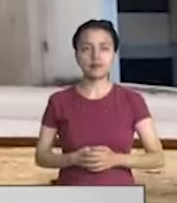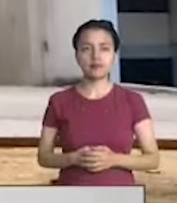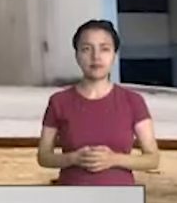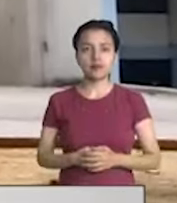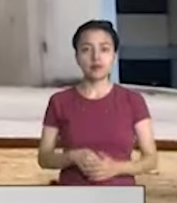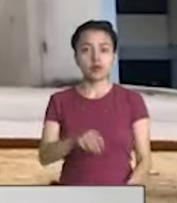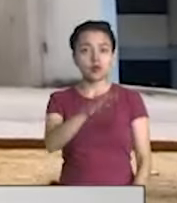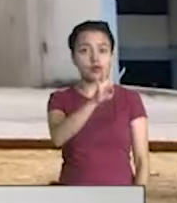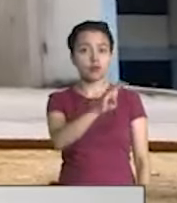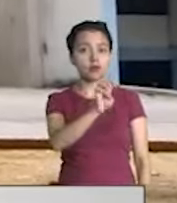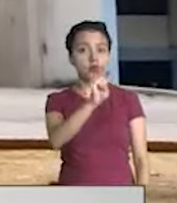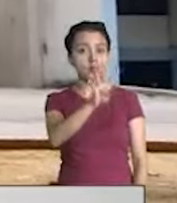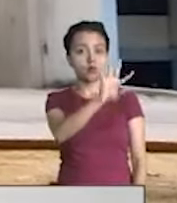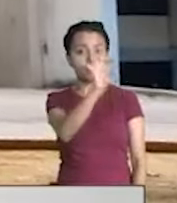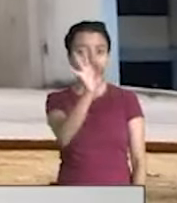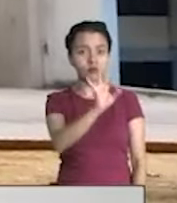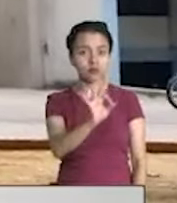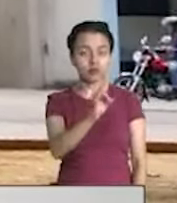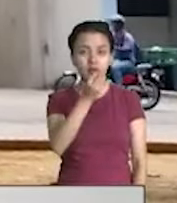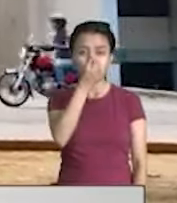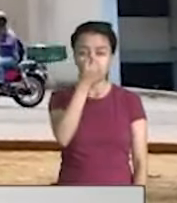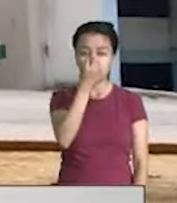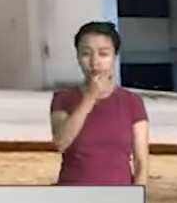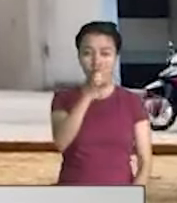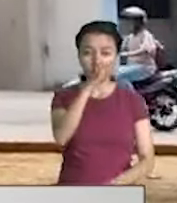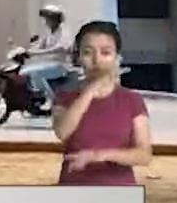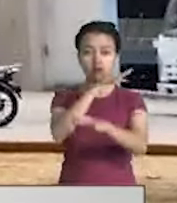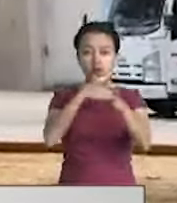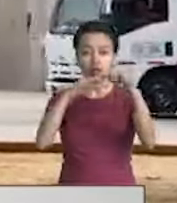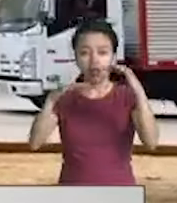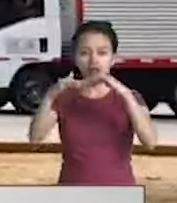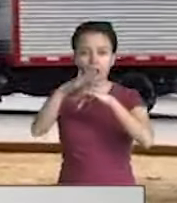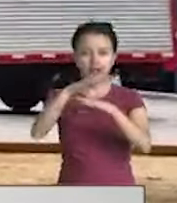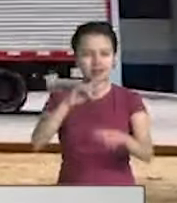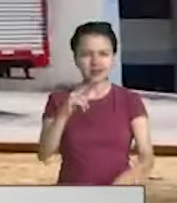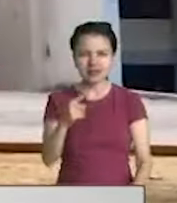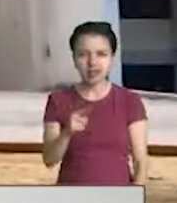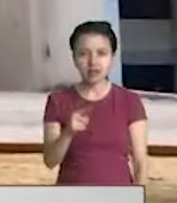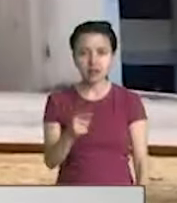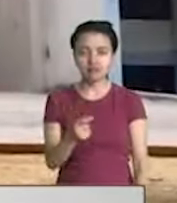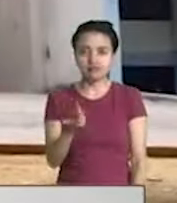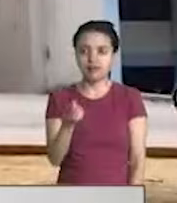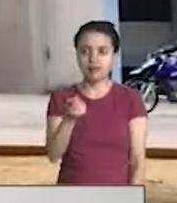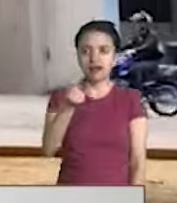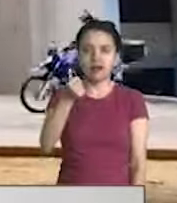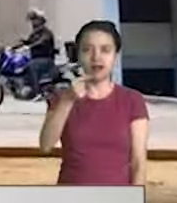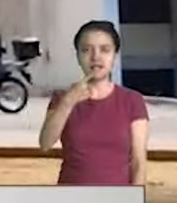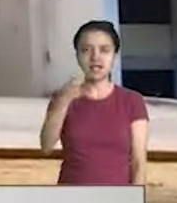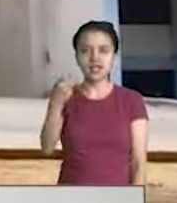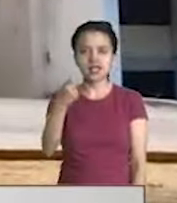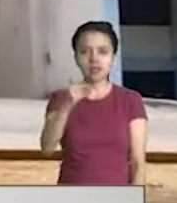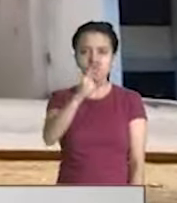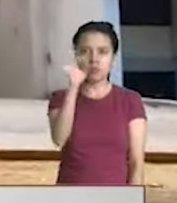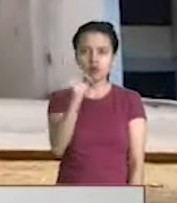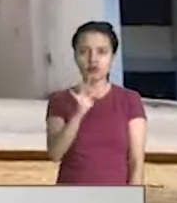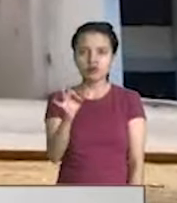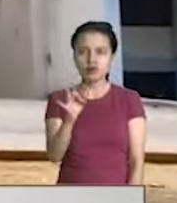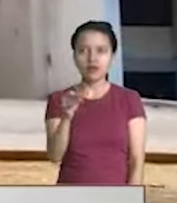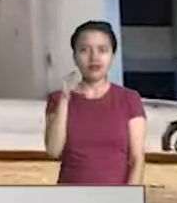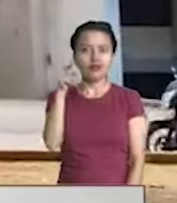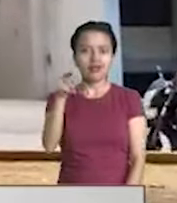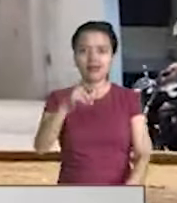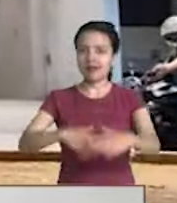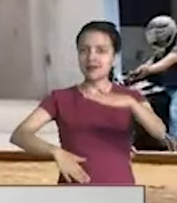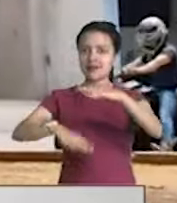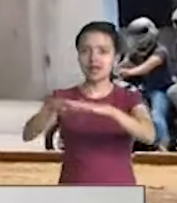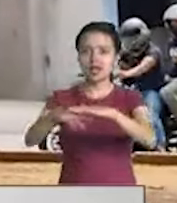de 94% o de 94 puntos. ¿Qué quiere decir? Que estamos muy cerca a pasar el umbral de calidad